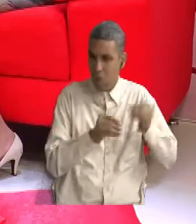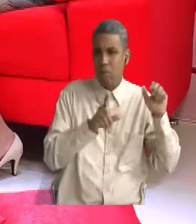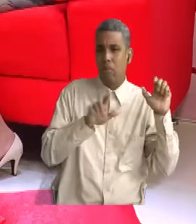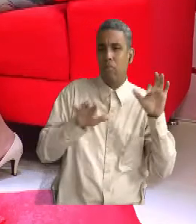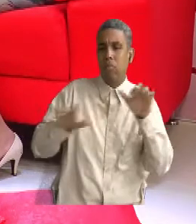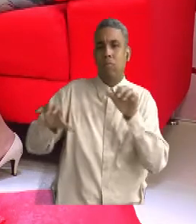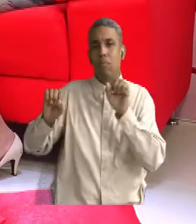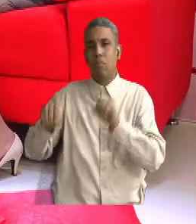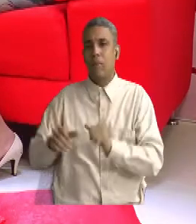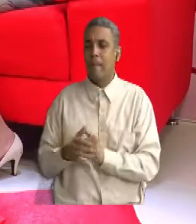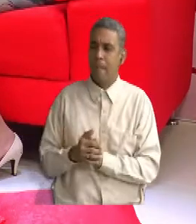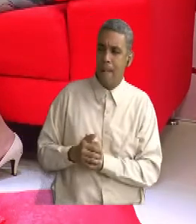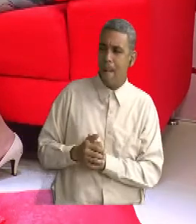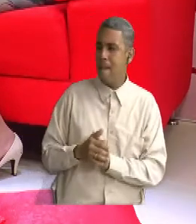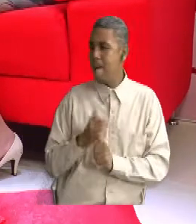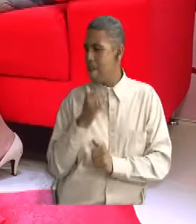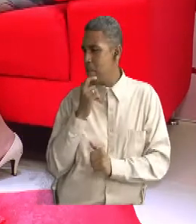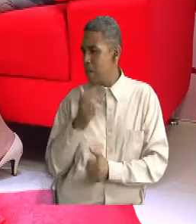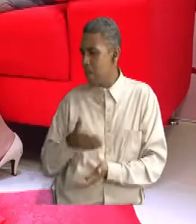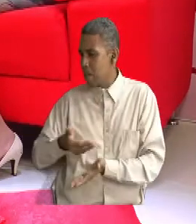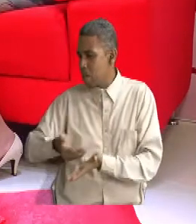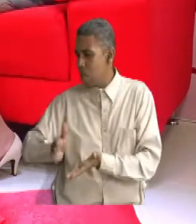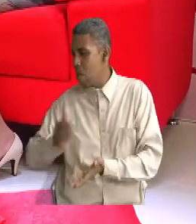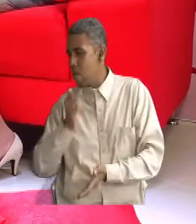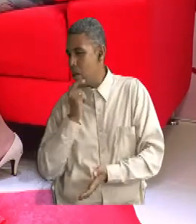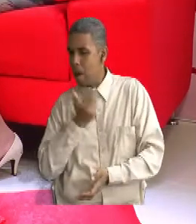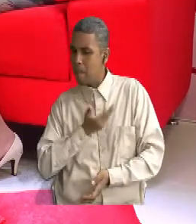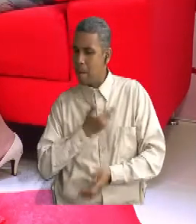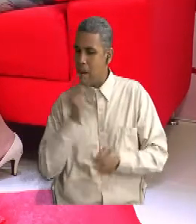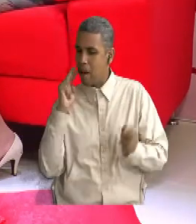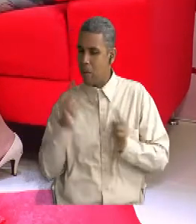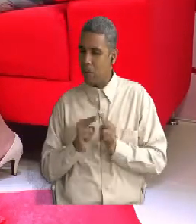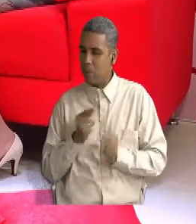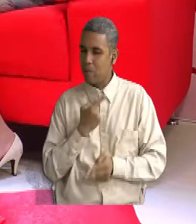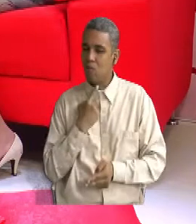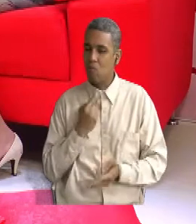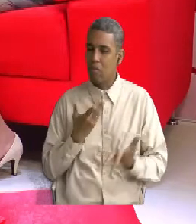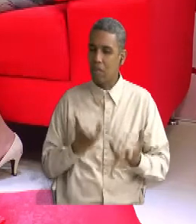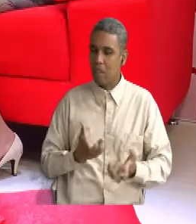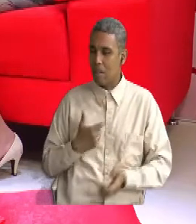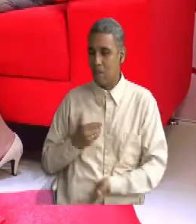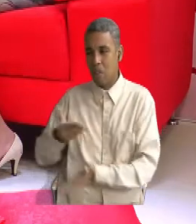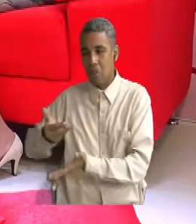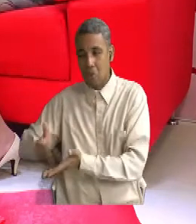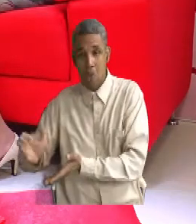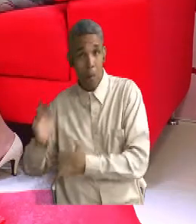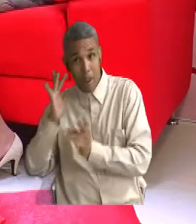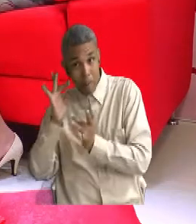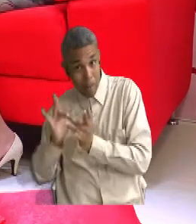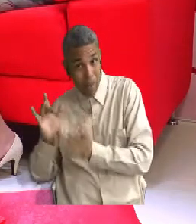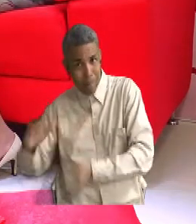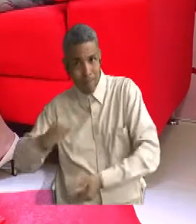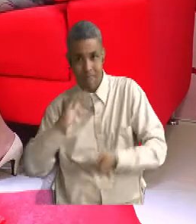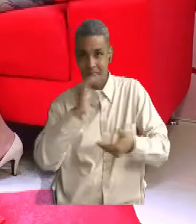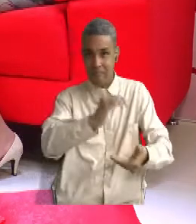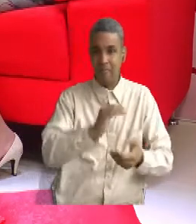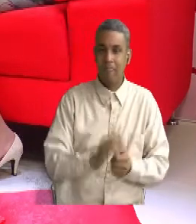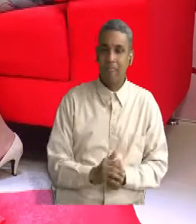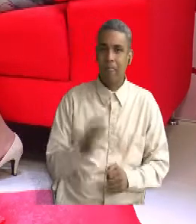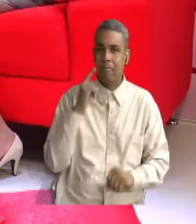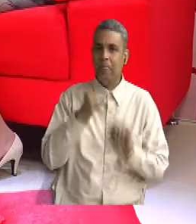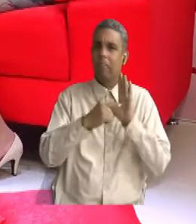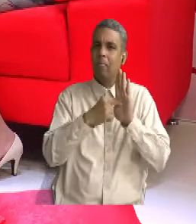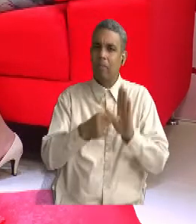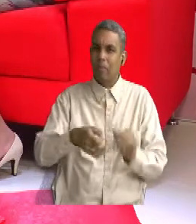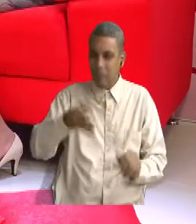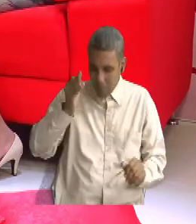pues cada quien conoce bien a su mamá y sepan qué regalarle. Mira, aquí tengo la publicidad completica. Se va a llamar Festival